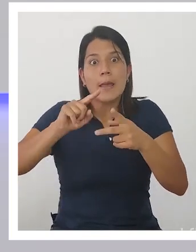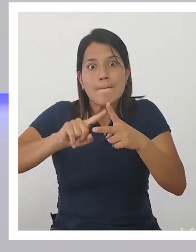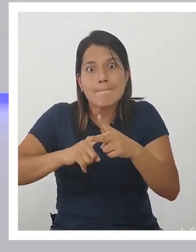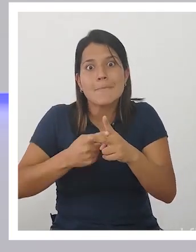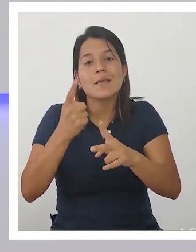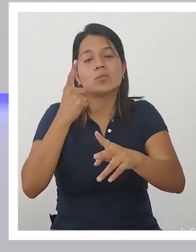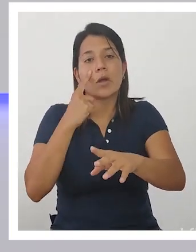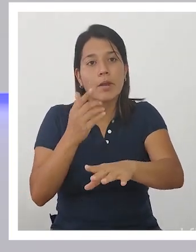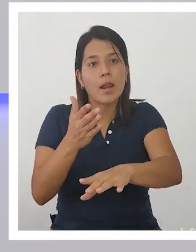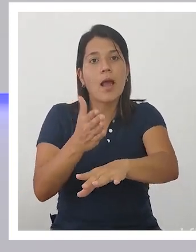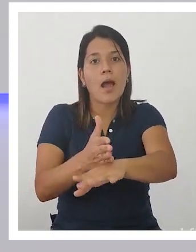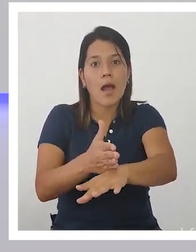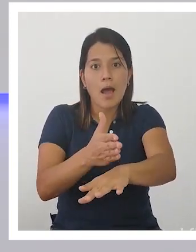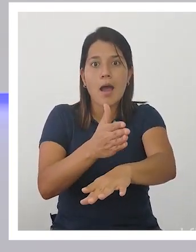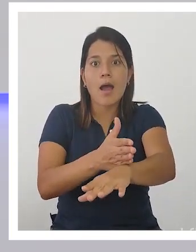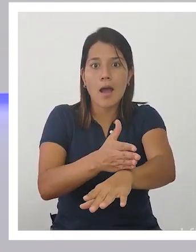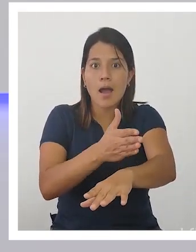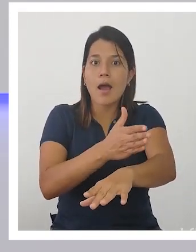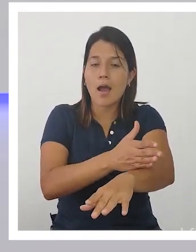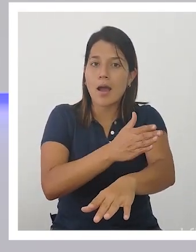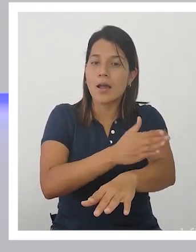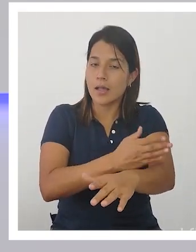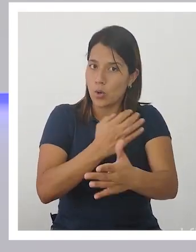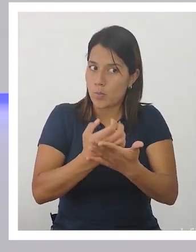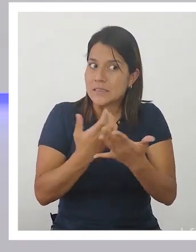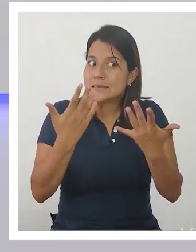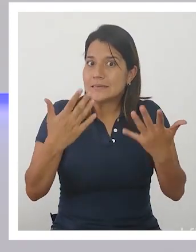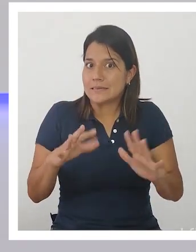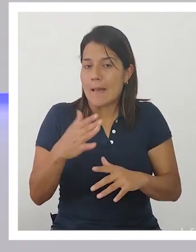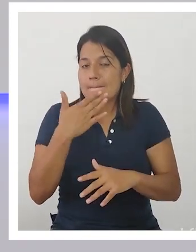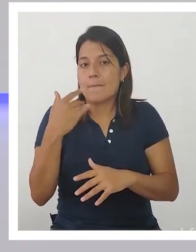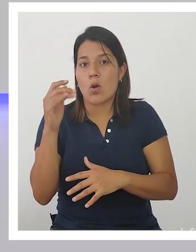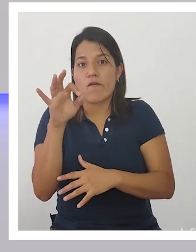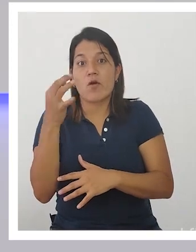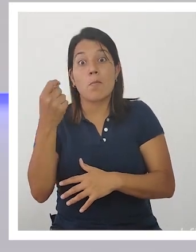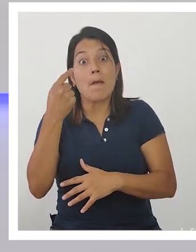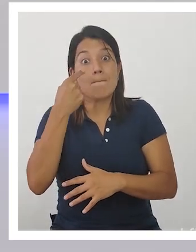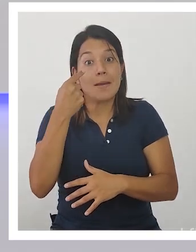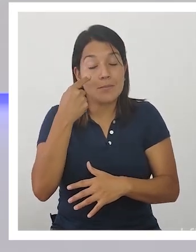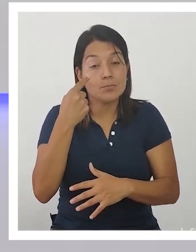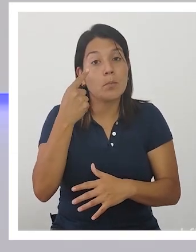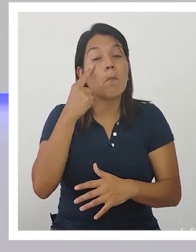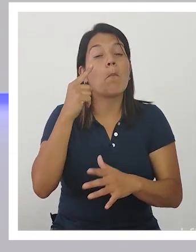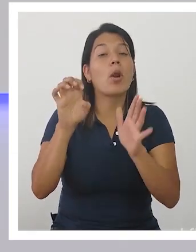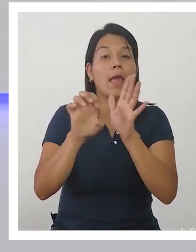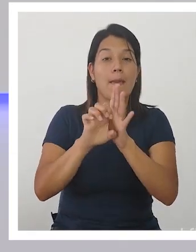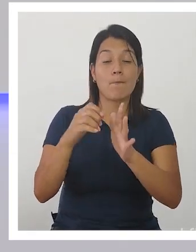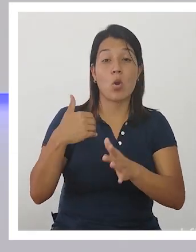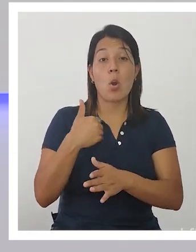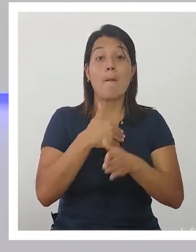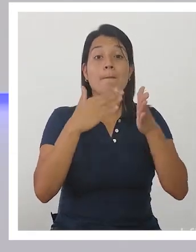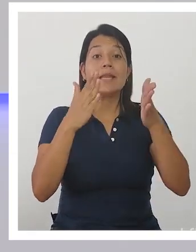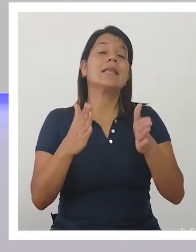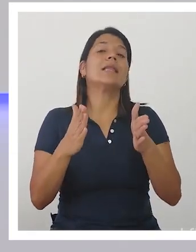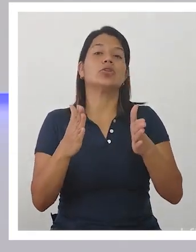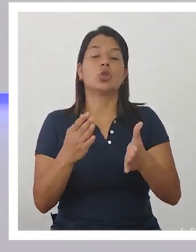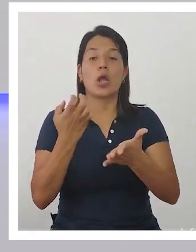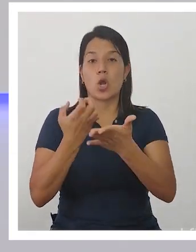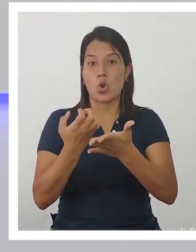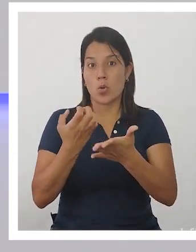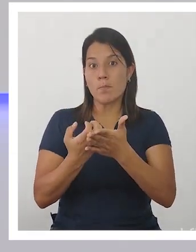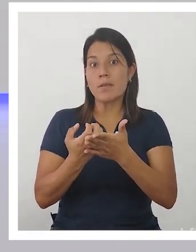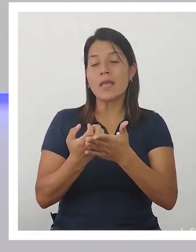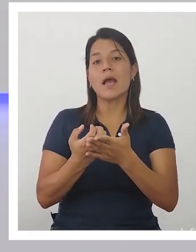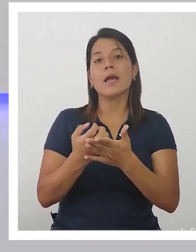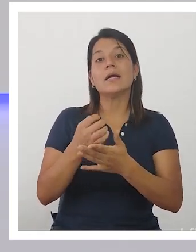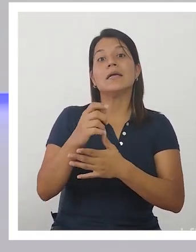¿verdad? Ya de una mejor forma. Vemos que el ministro de Economía, por ejemplo, quita más de 132 cuellos de botella para